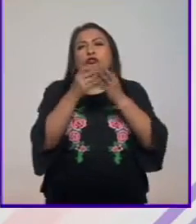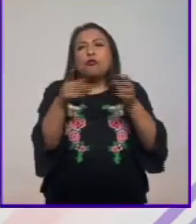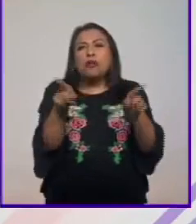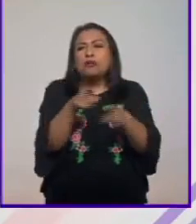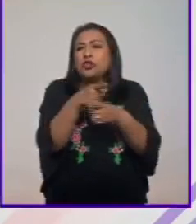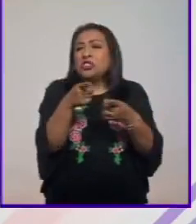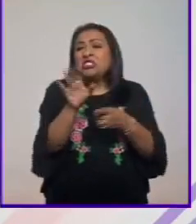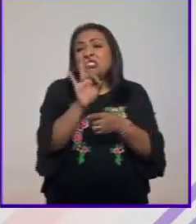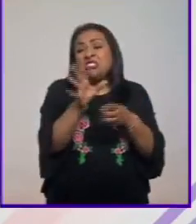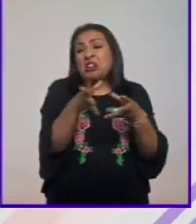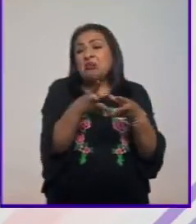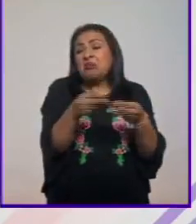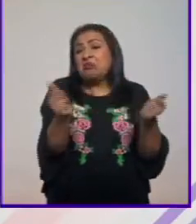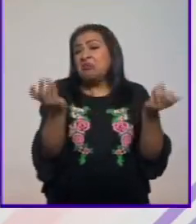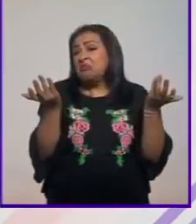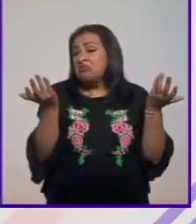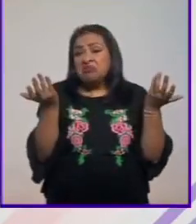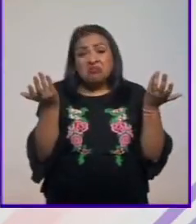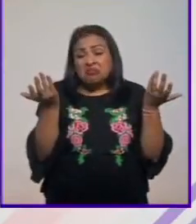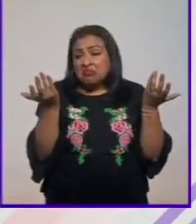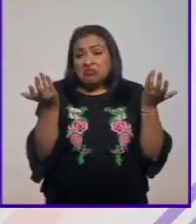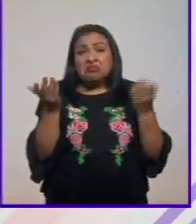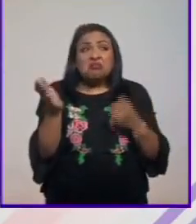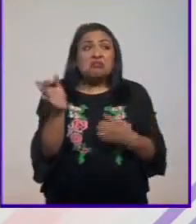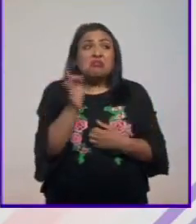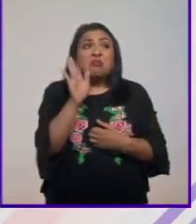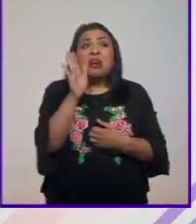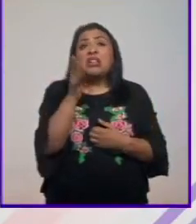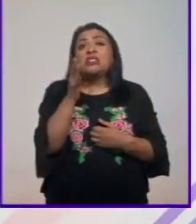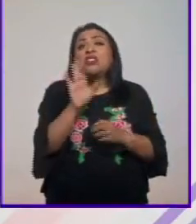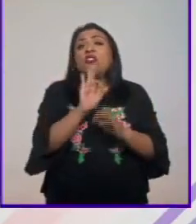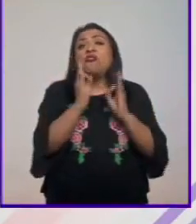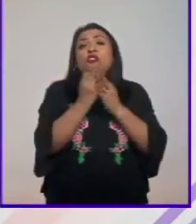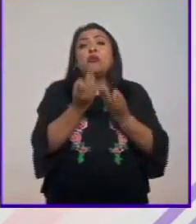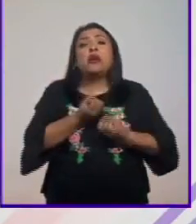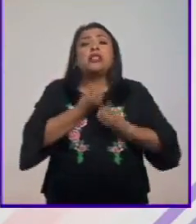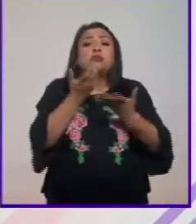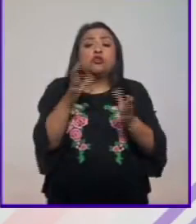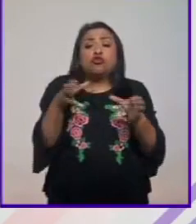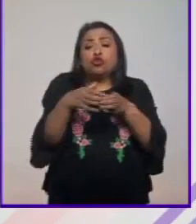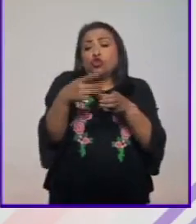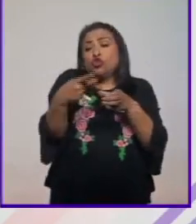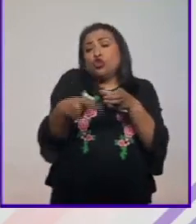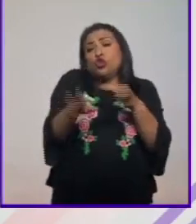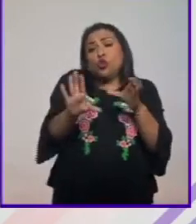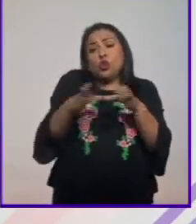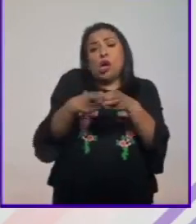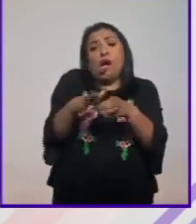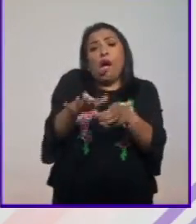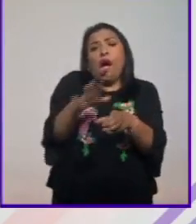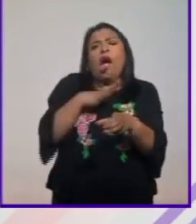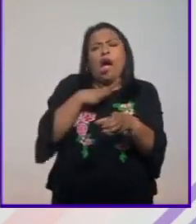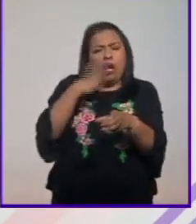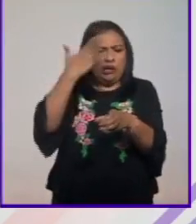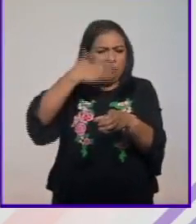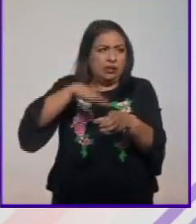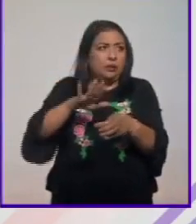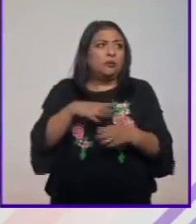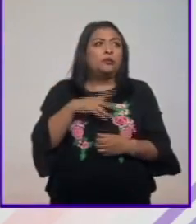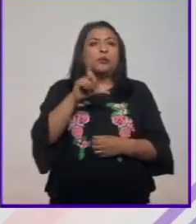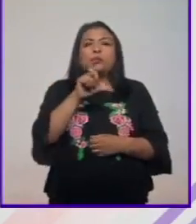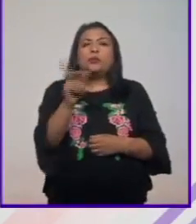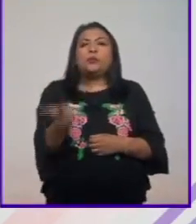músicas, quizás se van a quedar como una expresión regional que bueno, está ahí y que sabemos que existe. Cuando